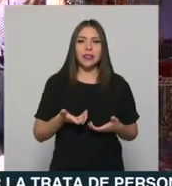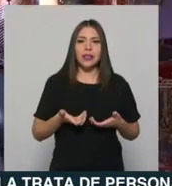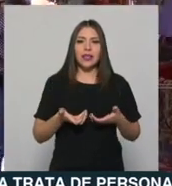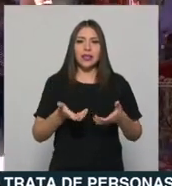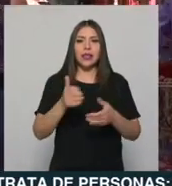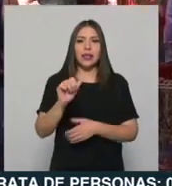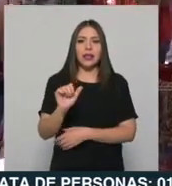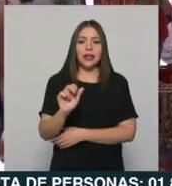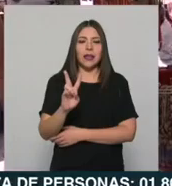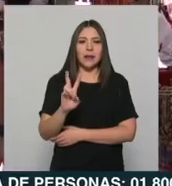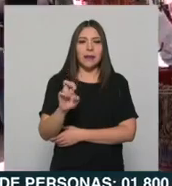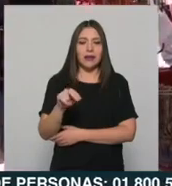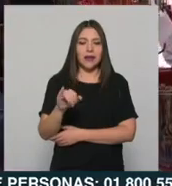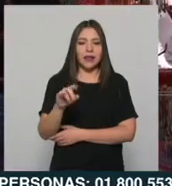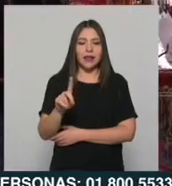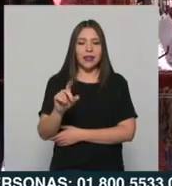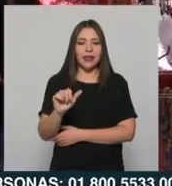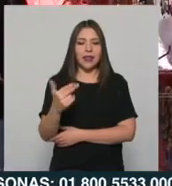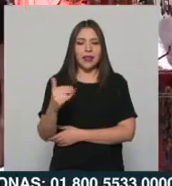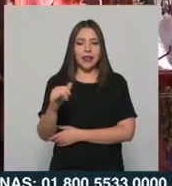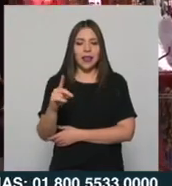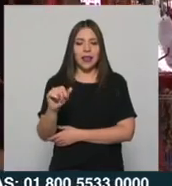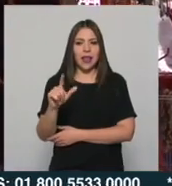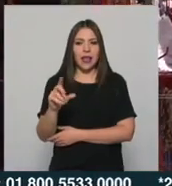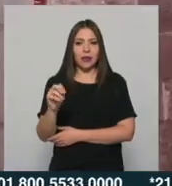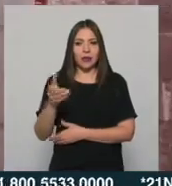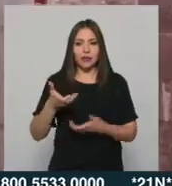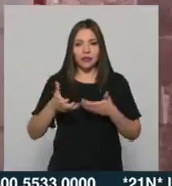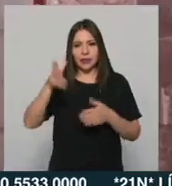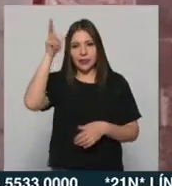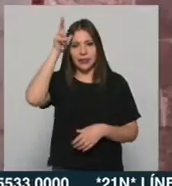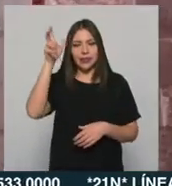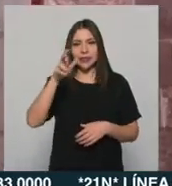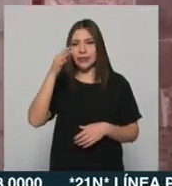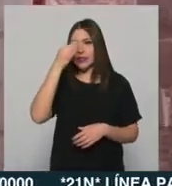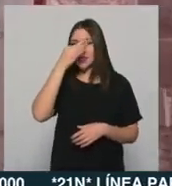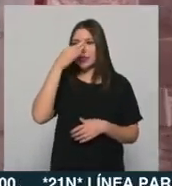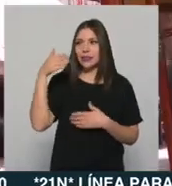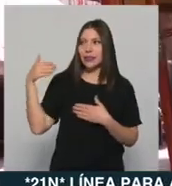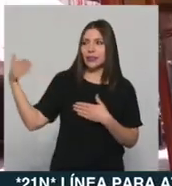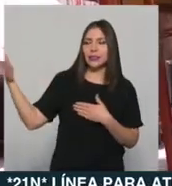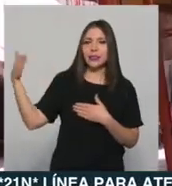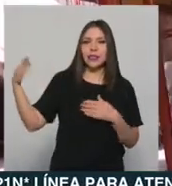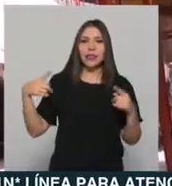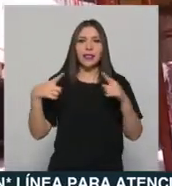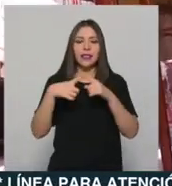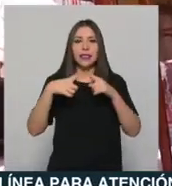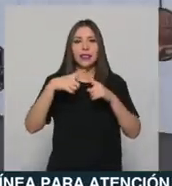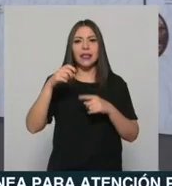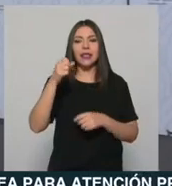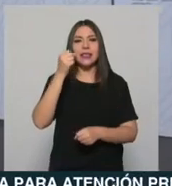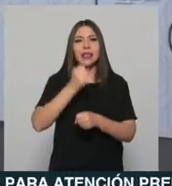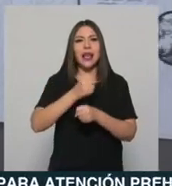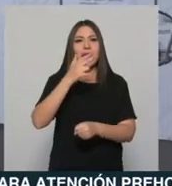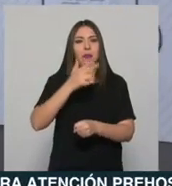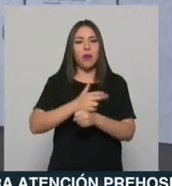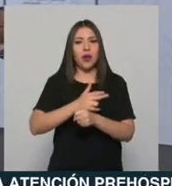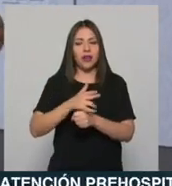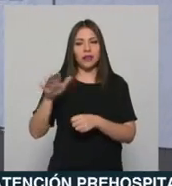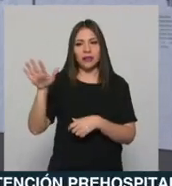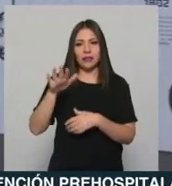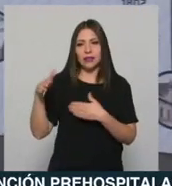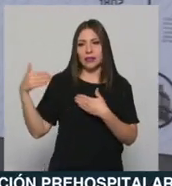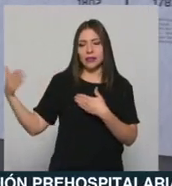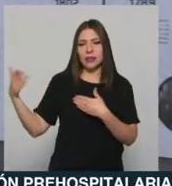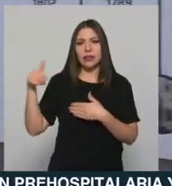Hidalgo, a un costado del Templo de San Hipólito. Es la pulquería La Panana, única en su tipo, con un museo